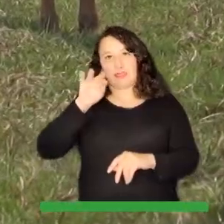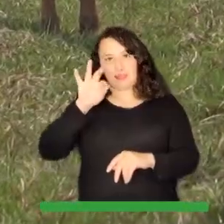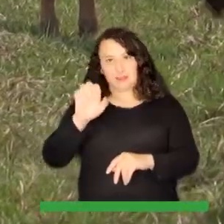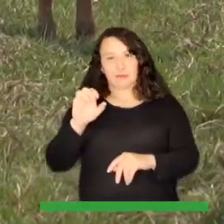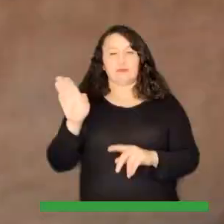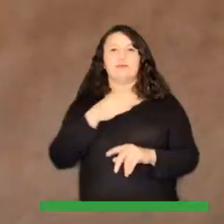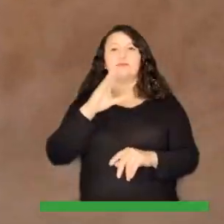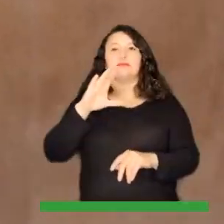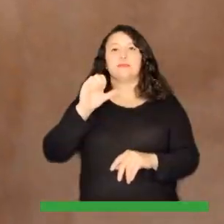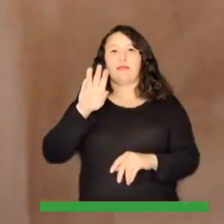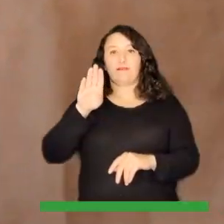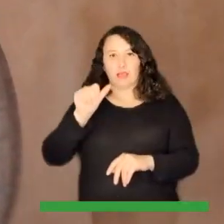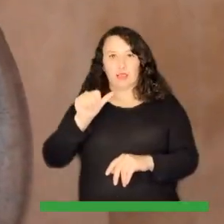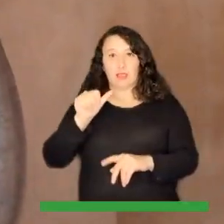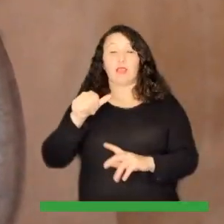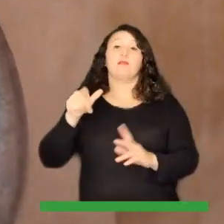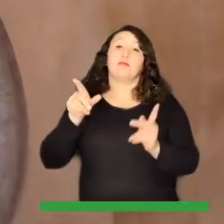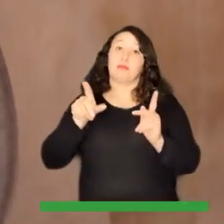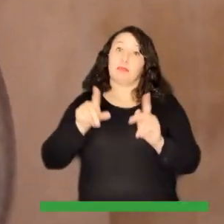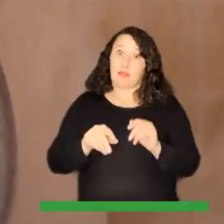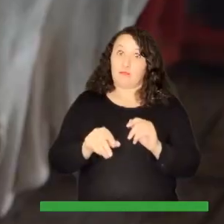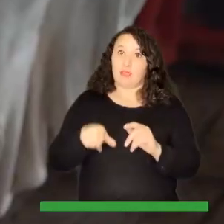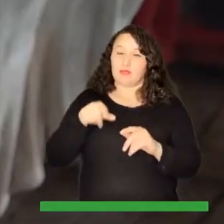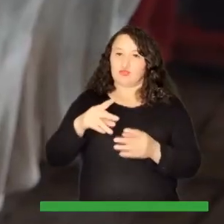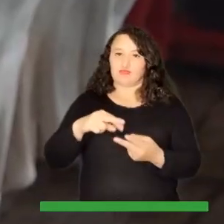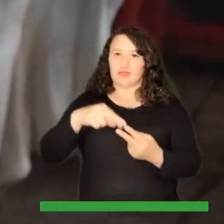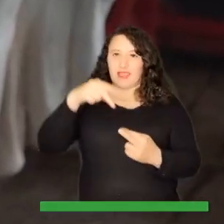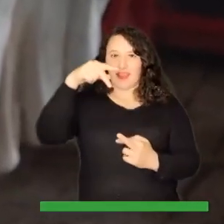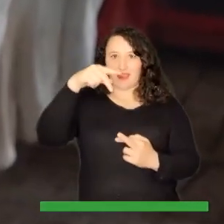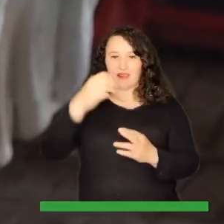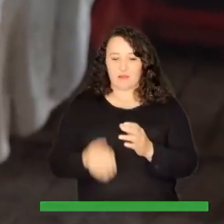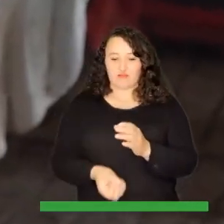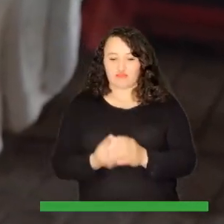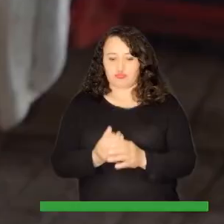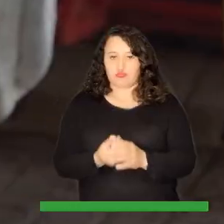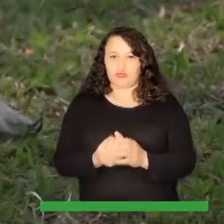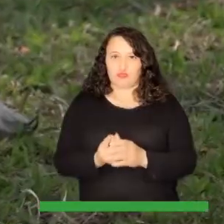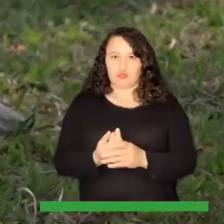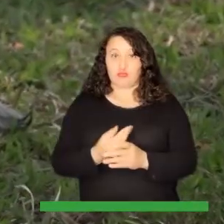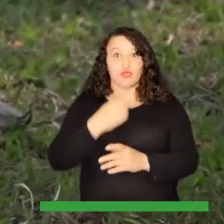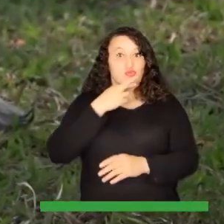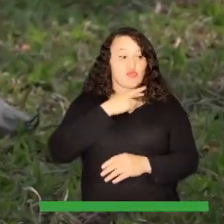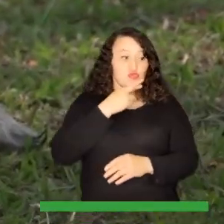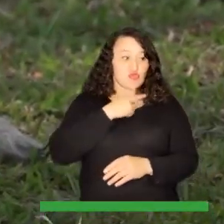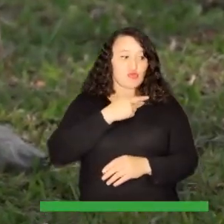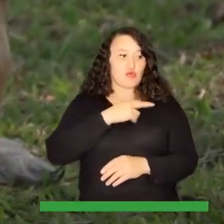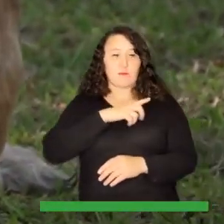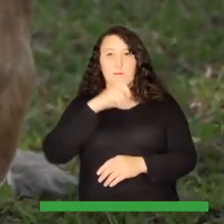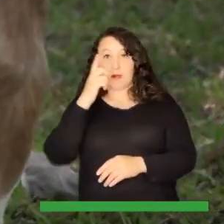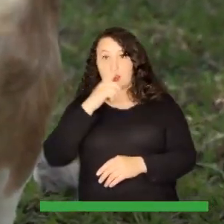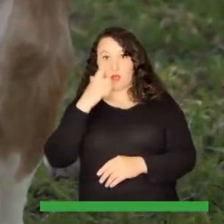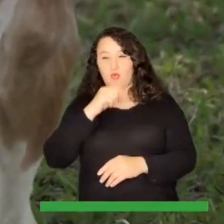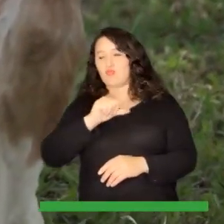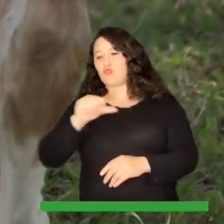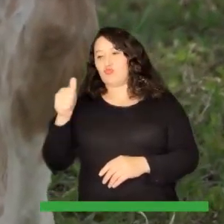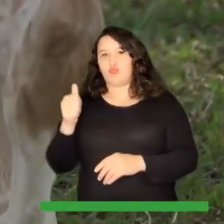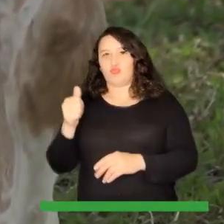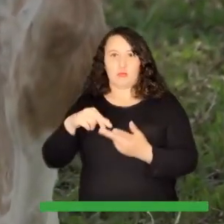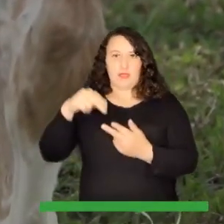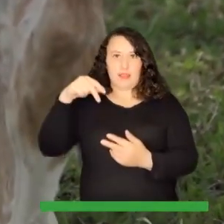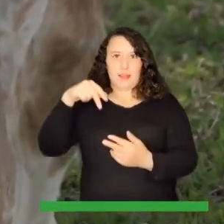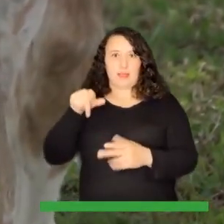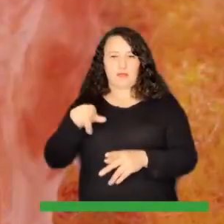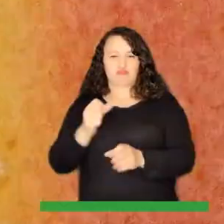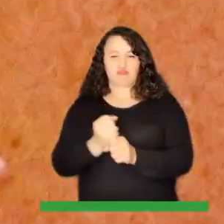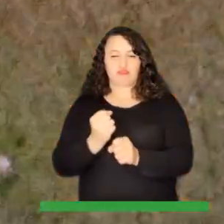genética de Brahman rojo, Brahman blanco, y ahorita estamos incursionando en la cría de Brahms para